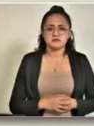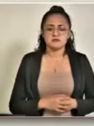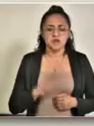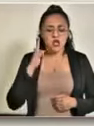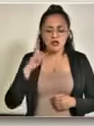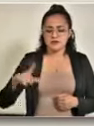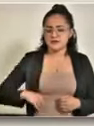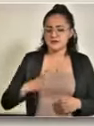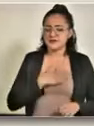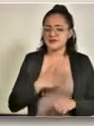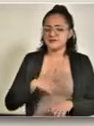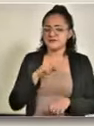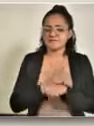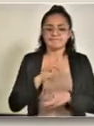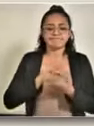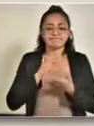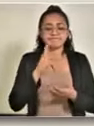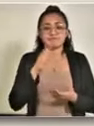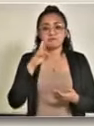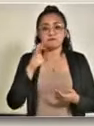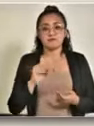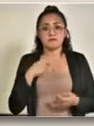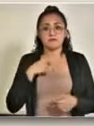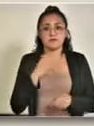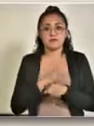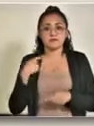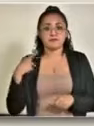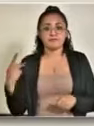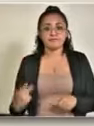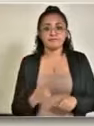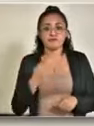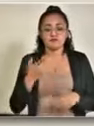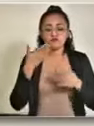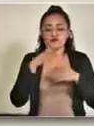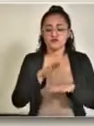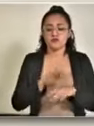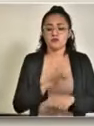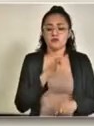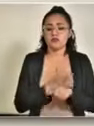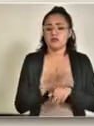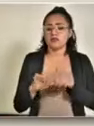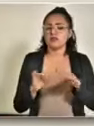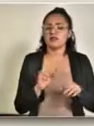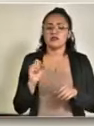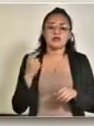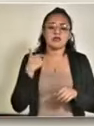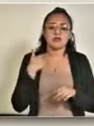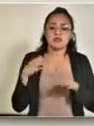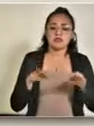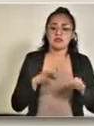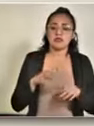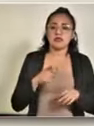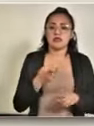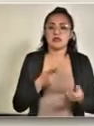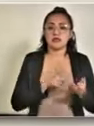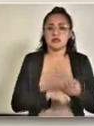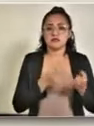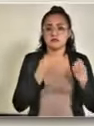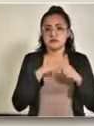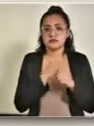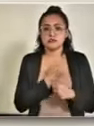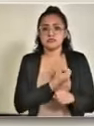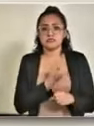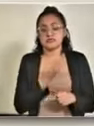¿Qué tal, gobernador? Muy buenos días. Gracias, Vero. Preguntarle sobre trabajadores y extrabajadores del Sistema Estatal de Salud